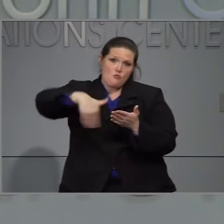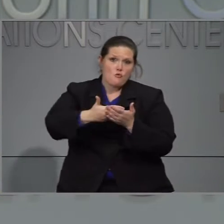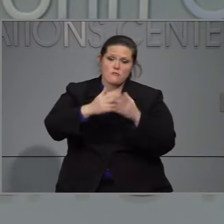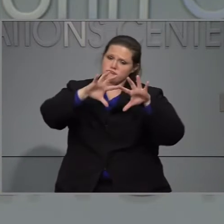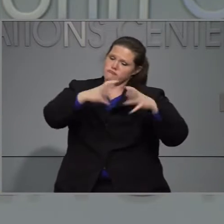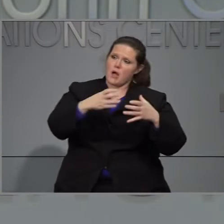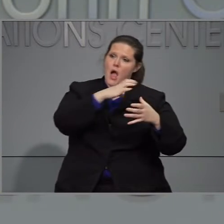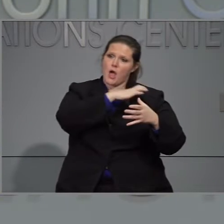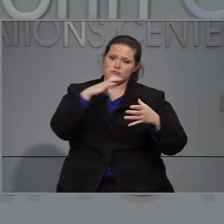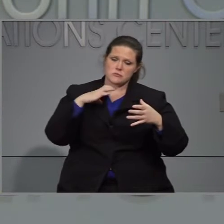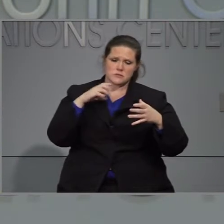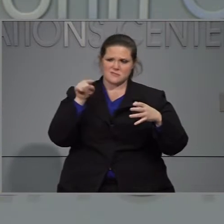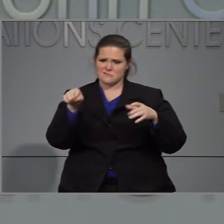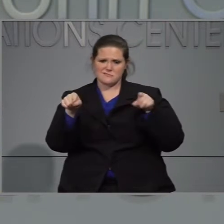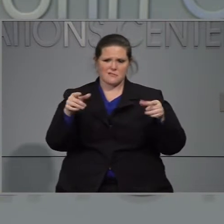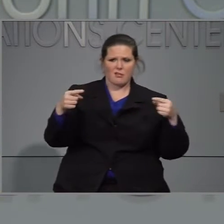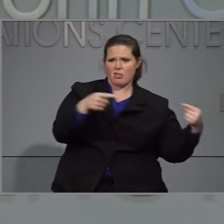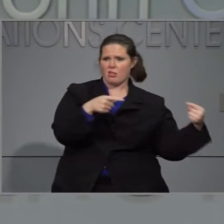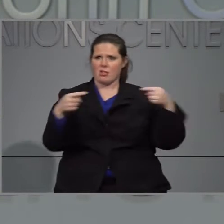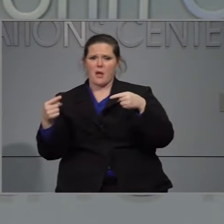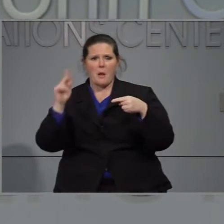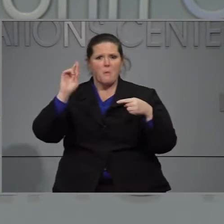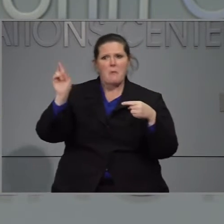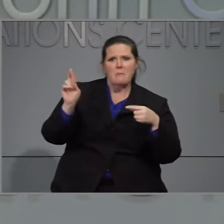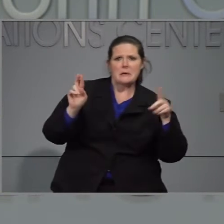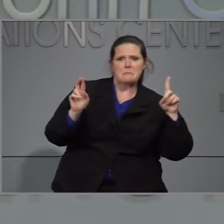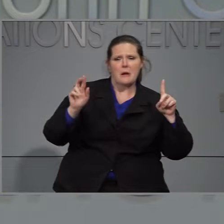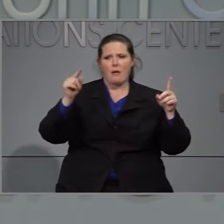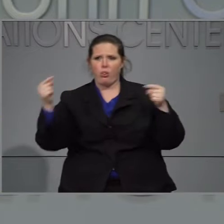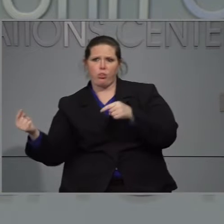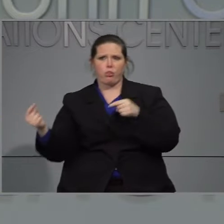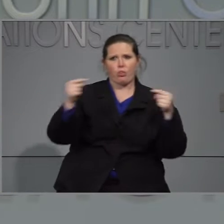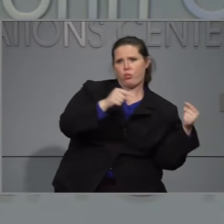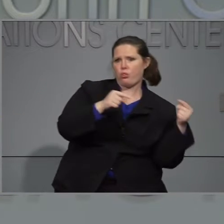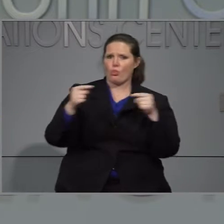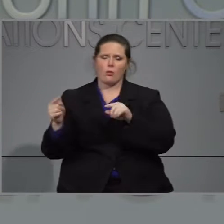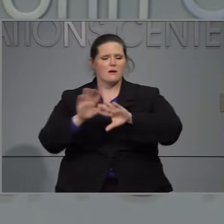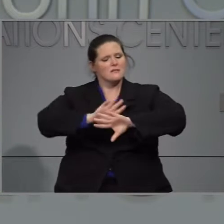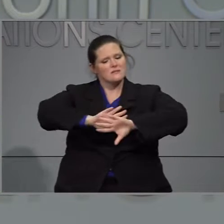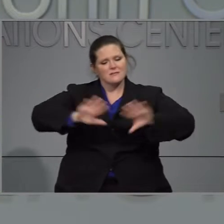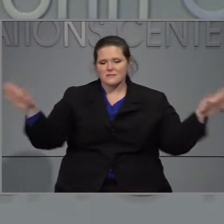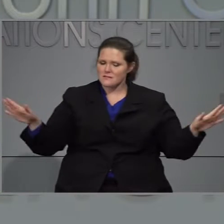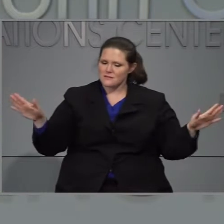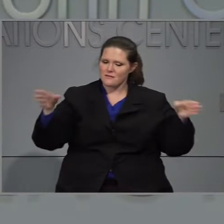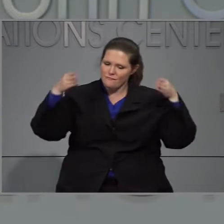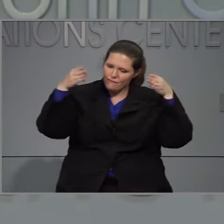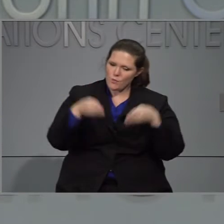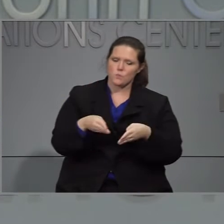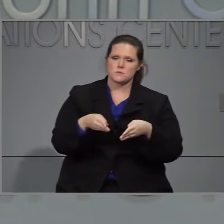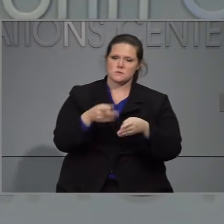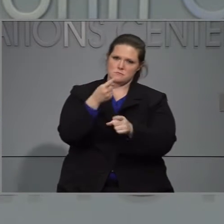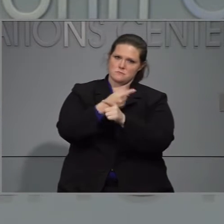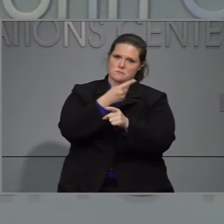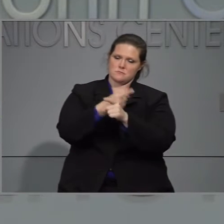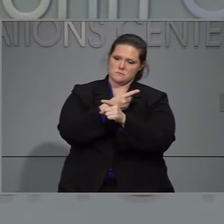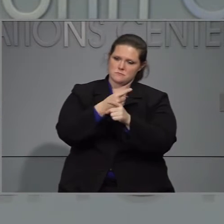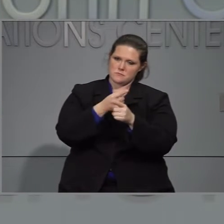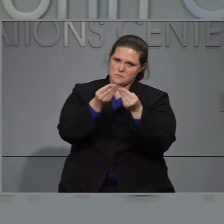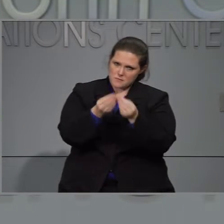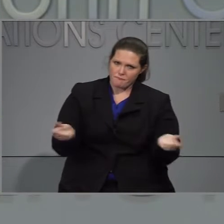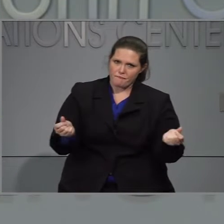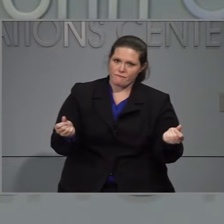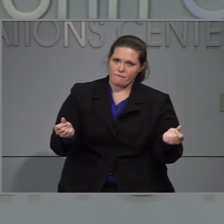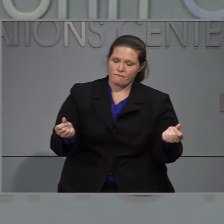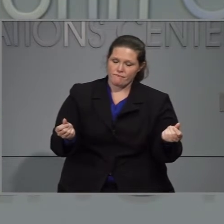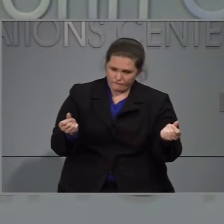lado la política y hagan lo correcto, ya que la pandemia sigue con furia. El suplemento de $200